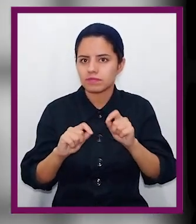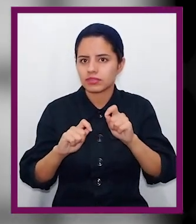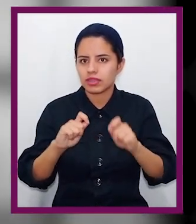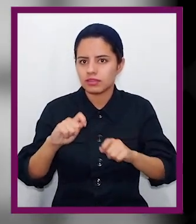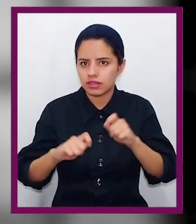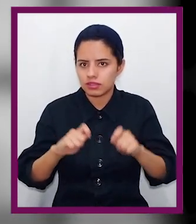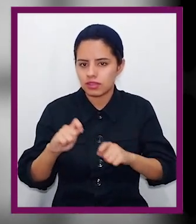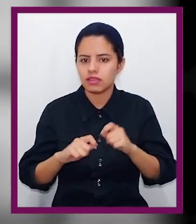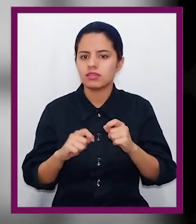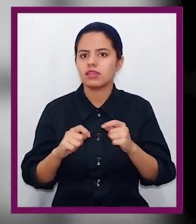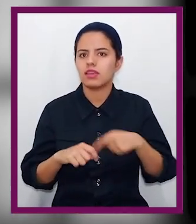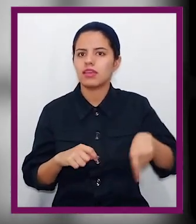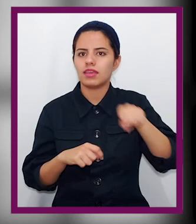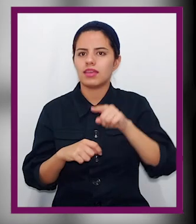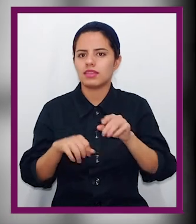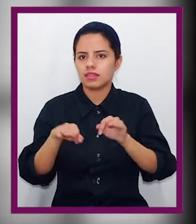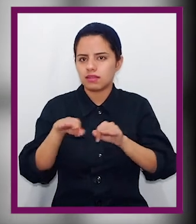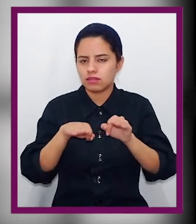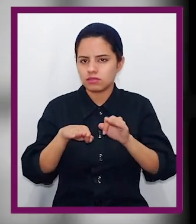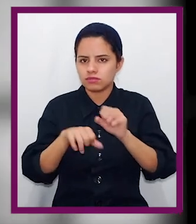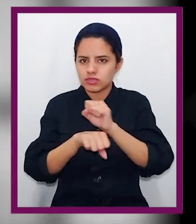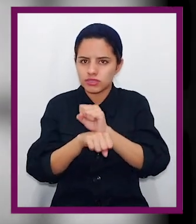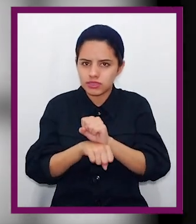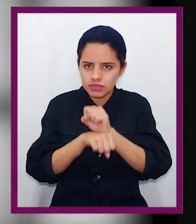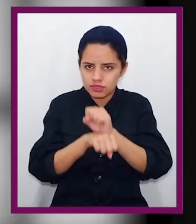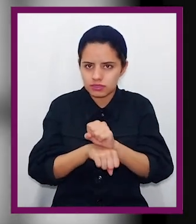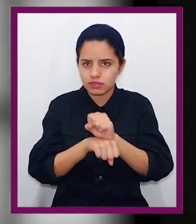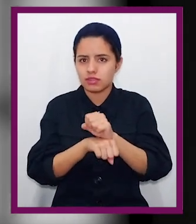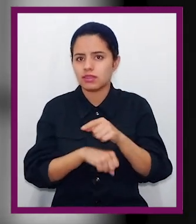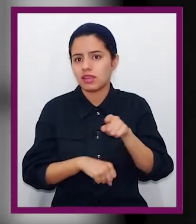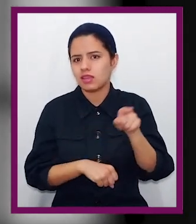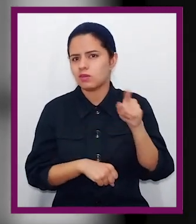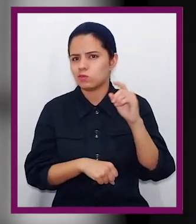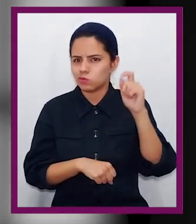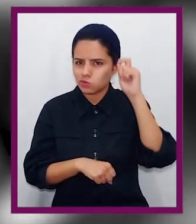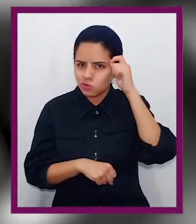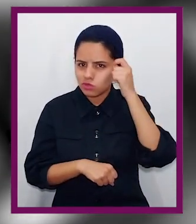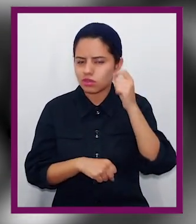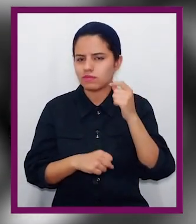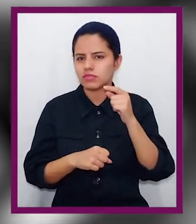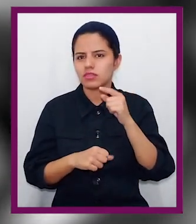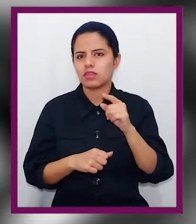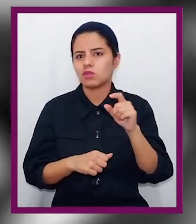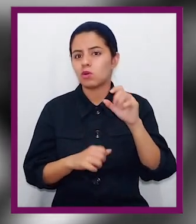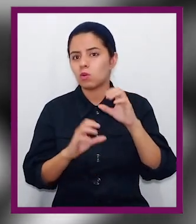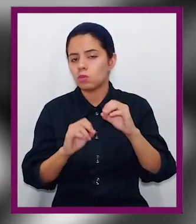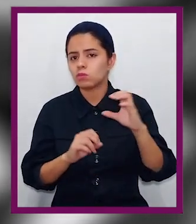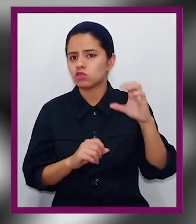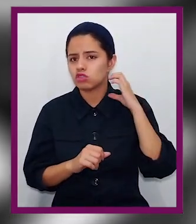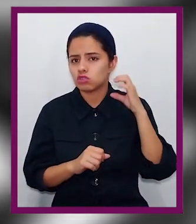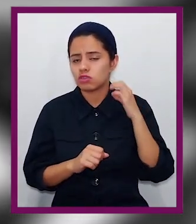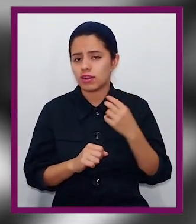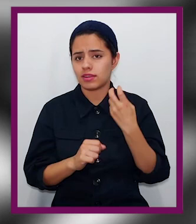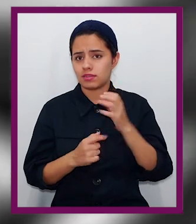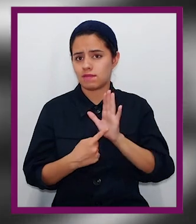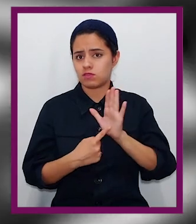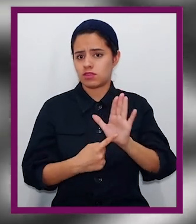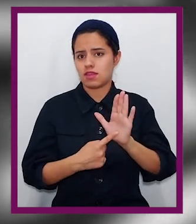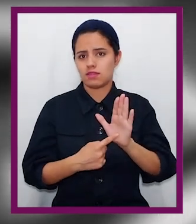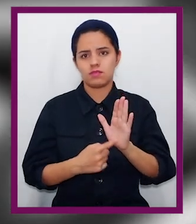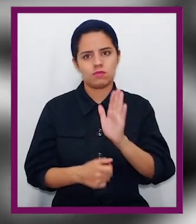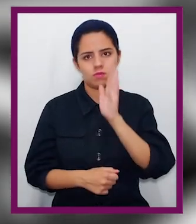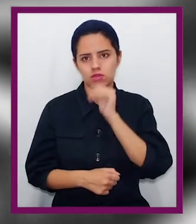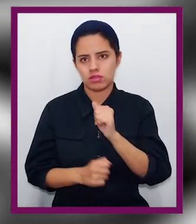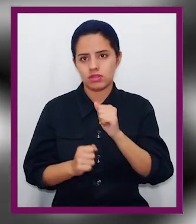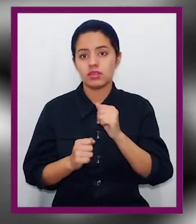en condiciones de servidumbre, el tráfico sexual o la prostitución. No se permite contenido violento y gráfico. A esto nos